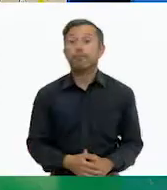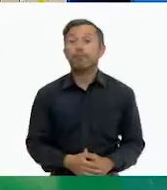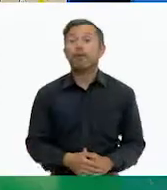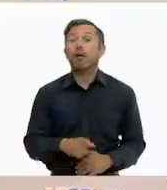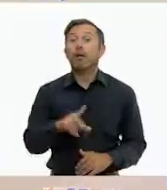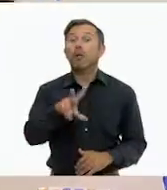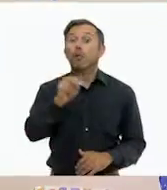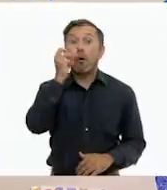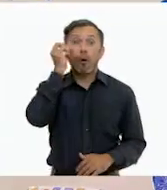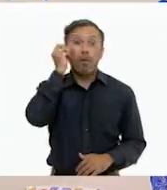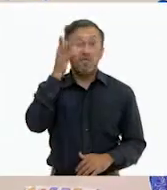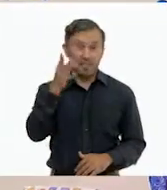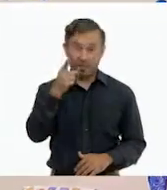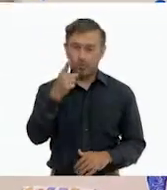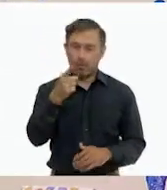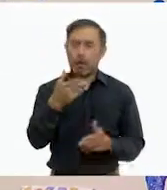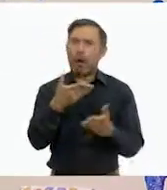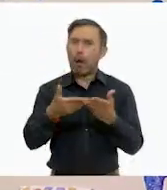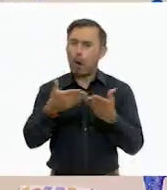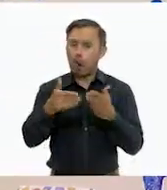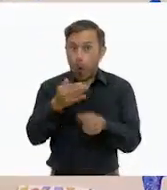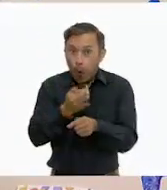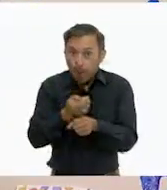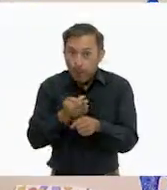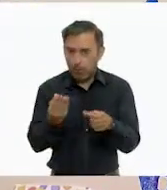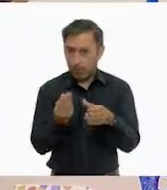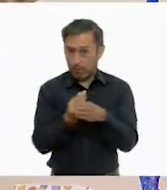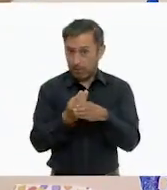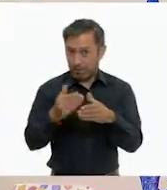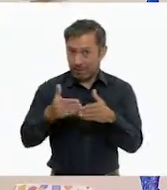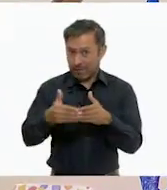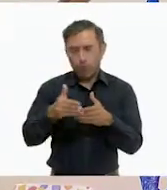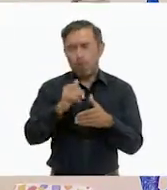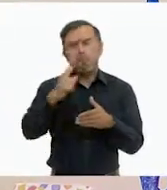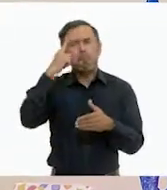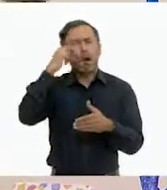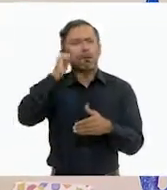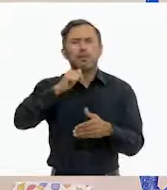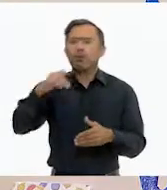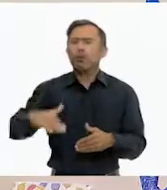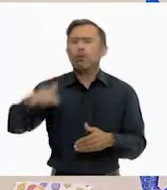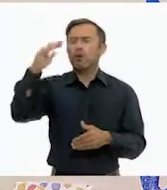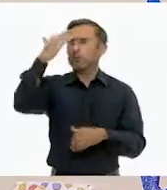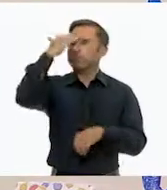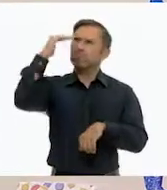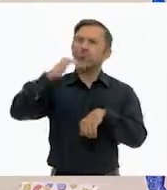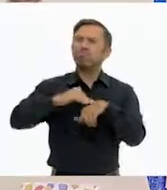de moda, no solo en este momento, sino para toda la vida, es la